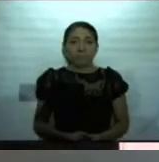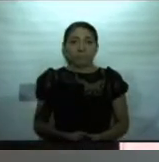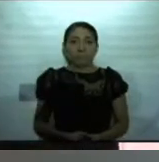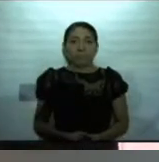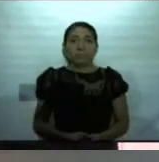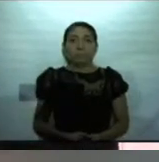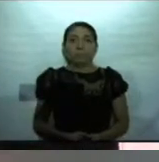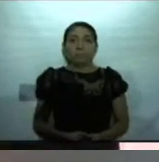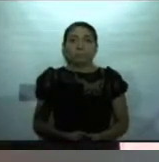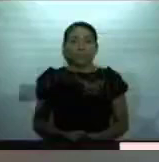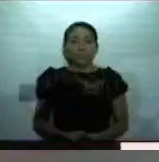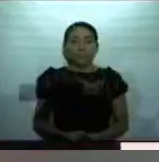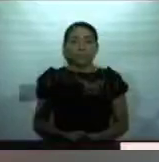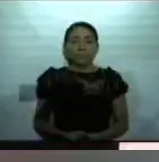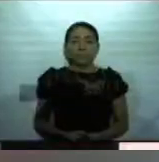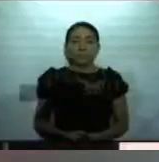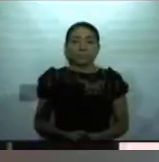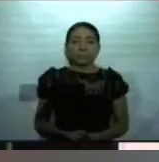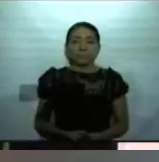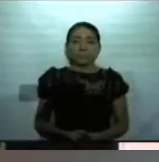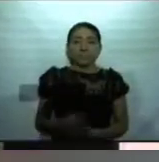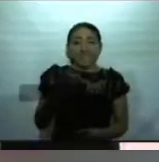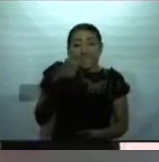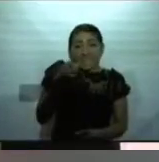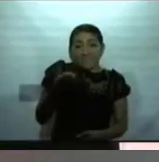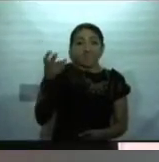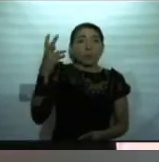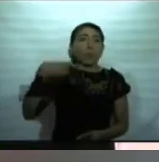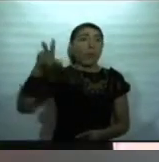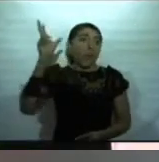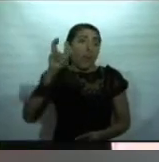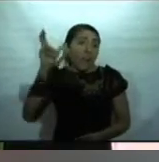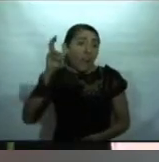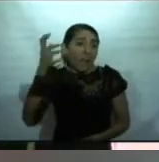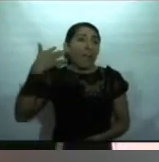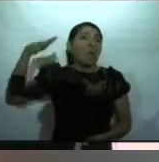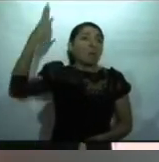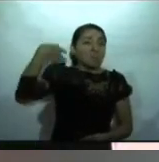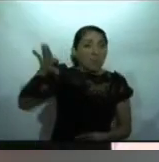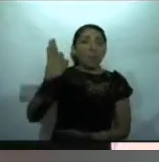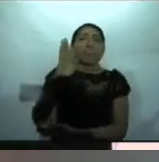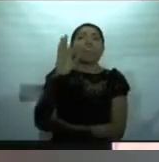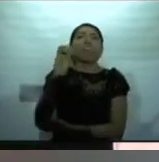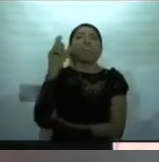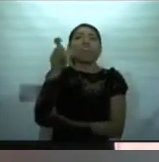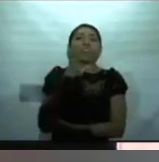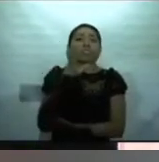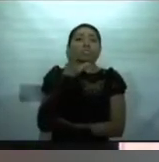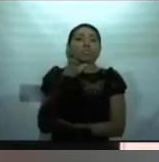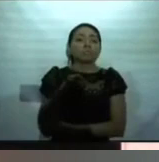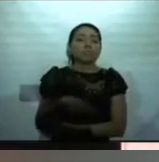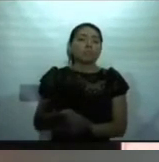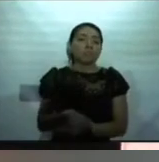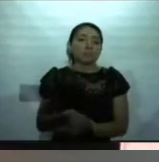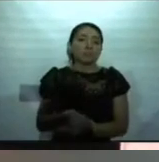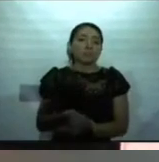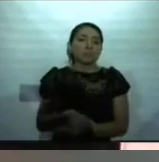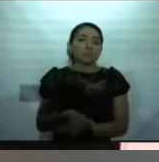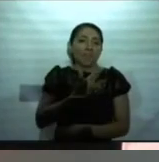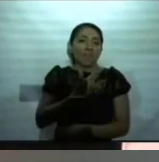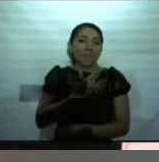oyeron hace algunos meses al presidente Fox, ¿lo oyeron? ¿Qué